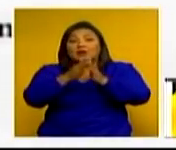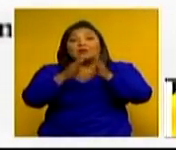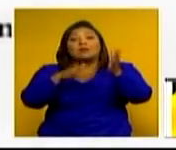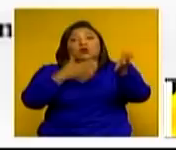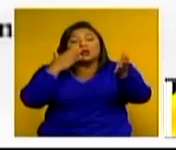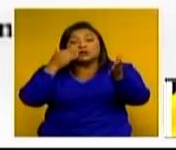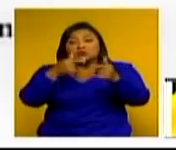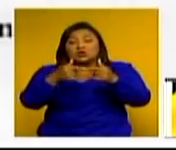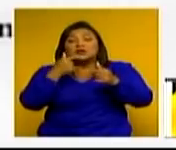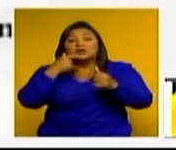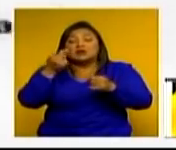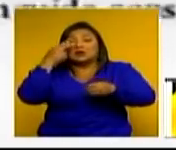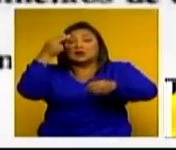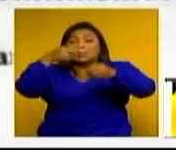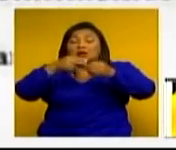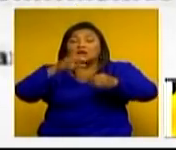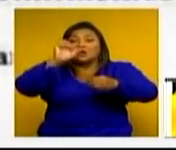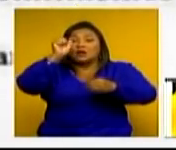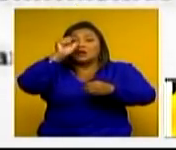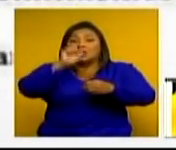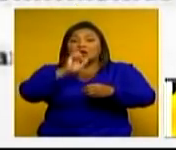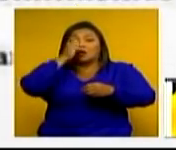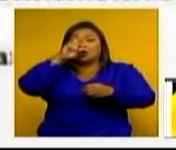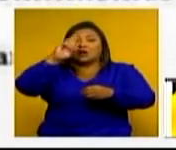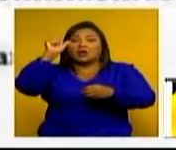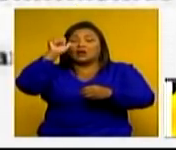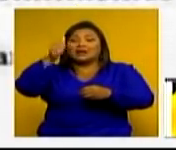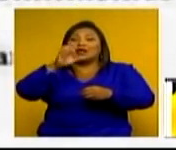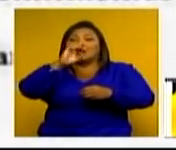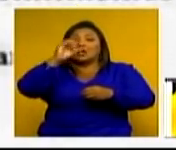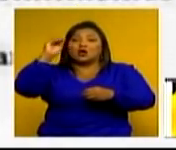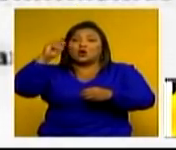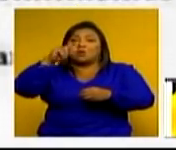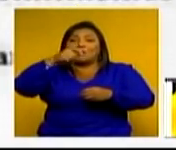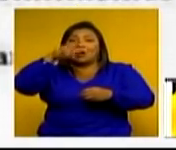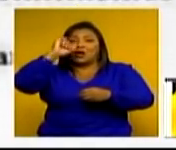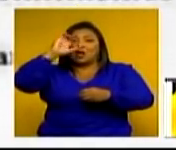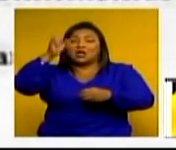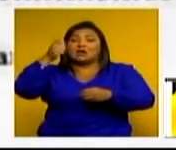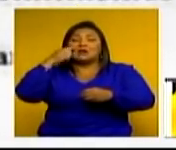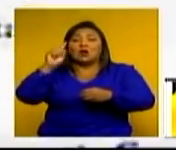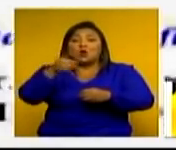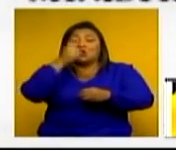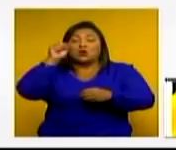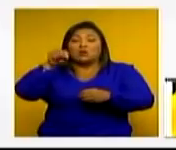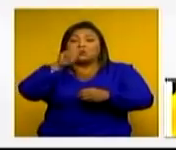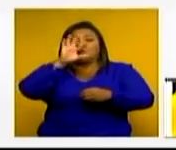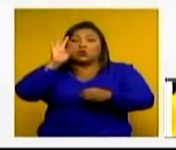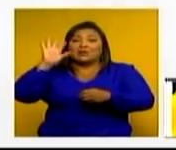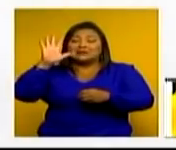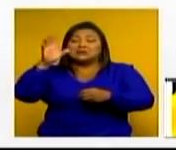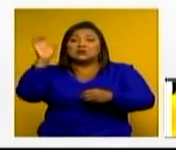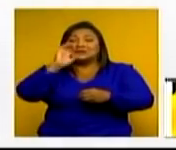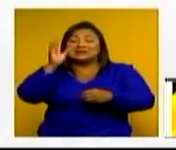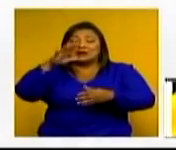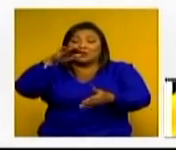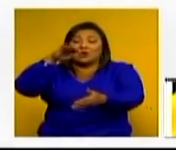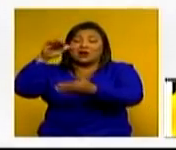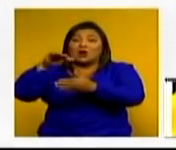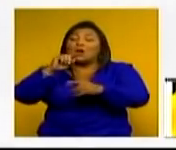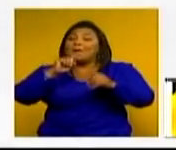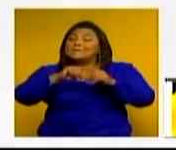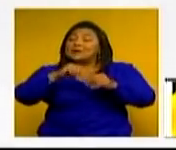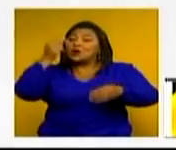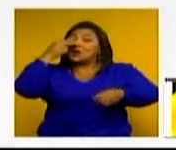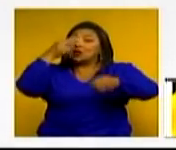indicaría que la gasolina extra y ecopaís costará un dólar con 95 centavos el galón en tanto la gasolina